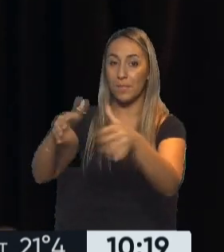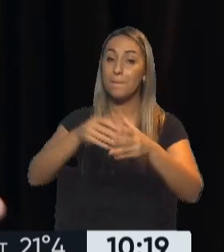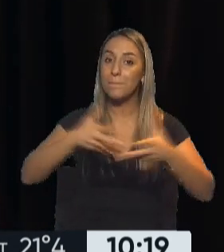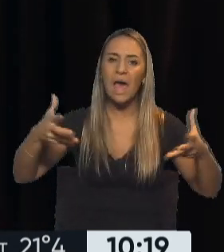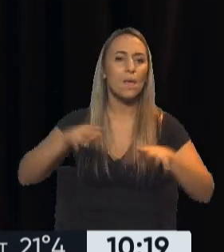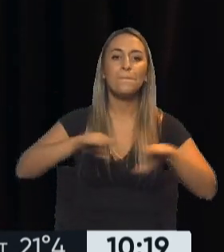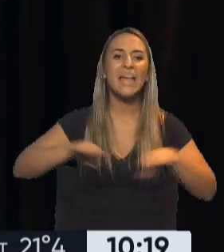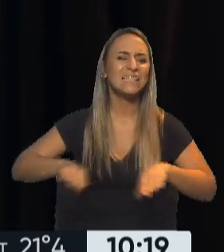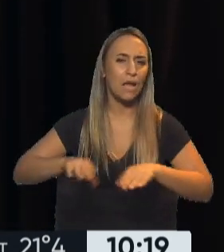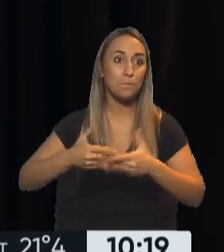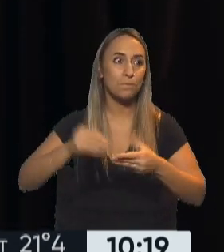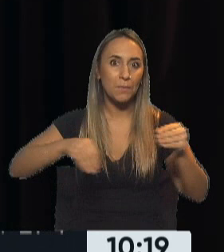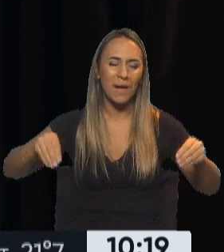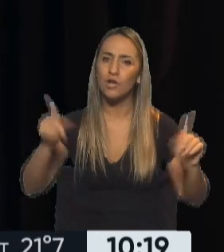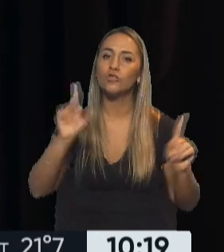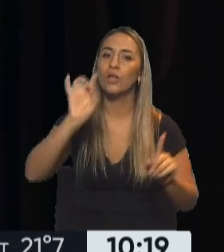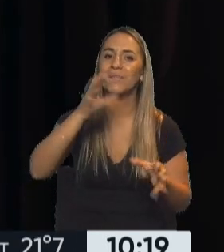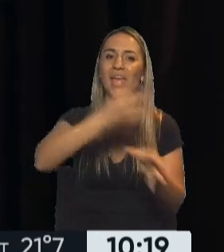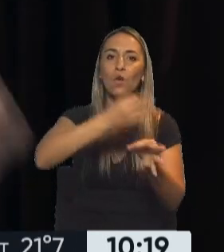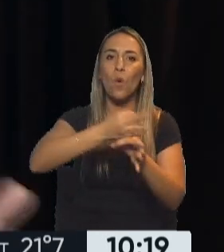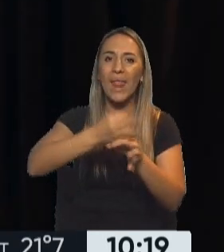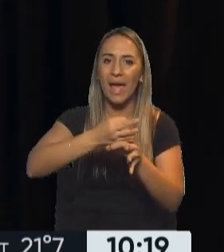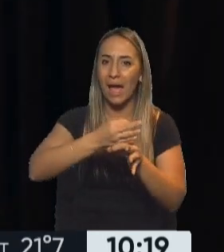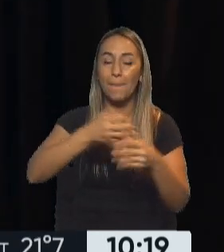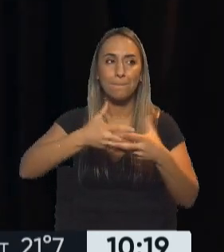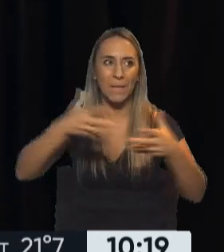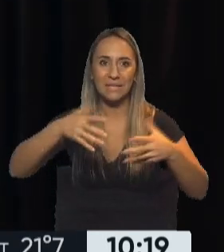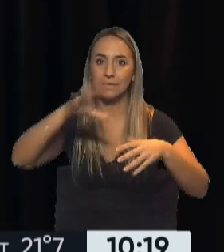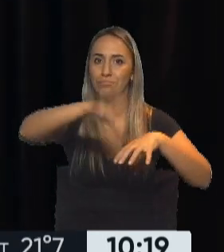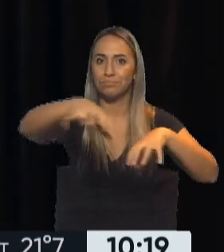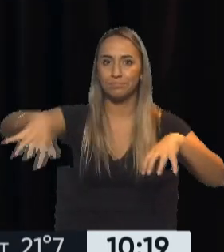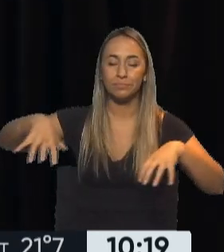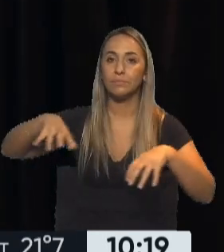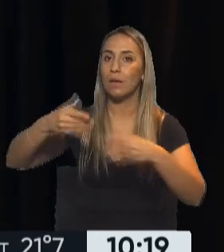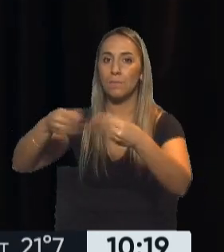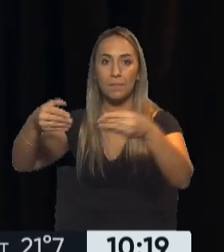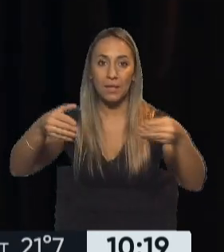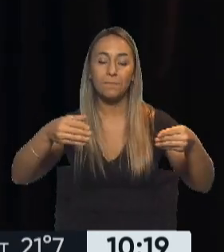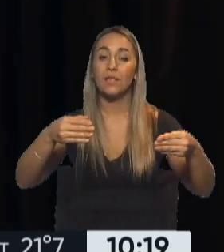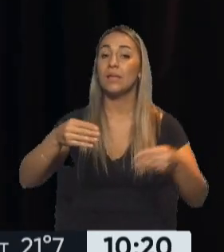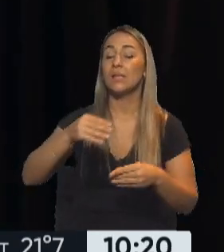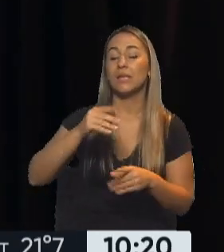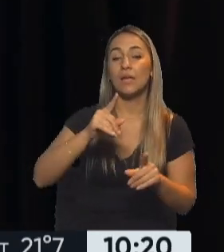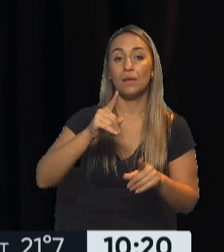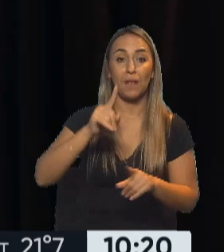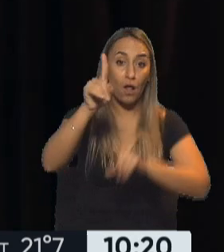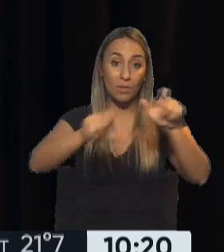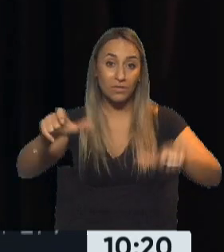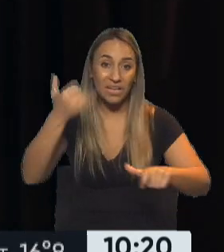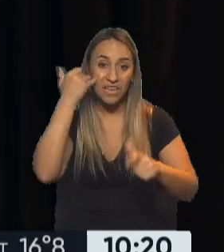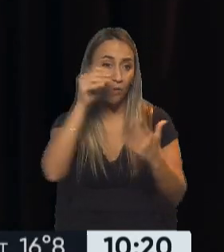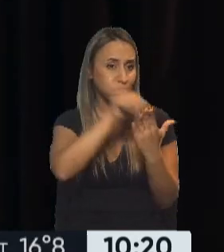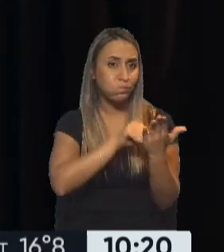sino la cantidad de escuelas, pero todos votan donde votaron la última vez. Y los que no votaron, que se buscaron ya en el padrón, tuvimos